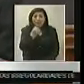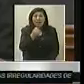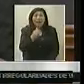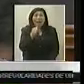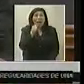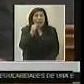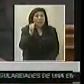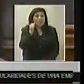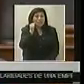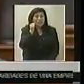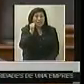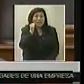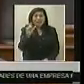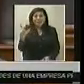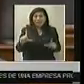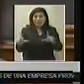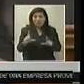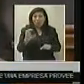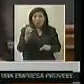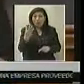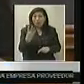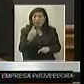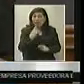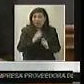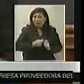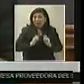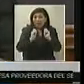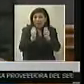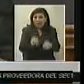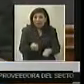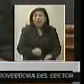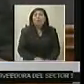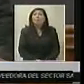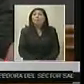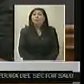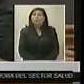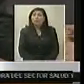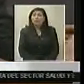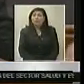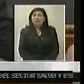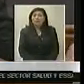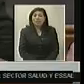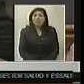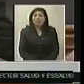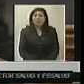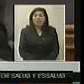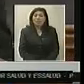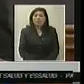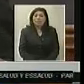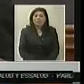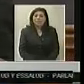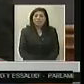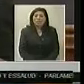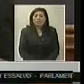Cuarto Poder ha sido contundente, presidente. Le han entregado, presidente, ya entregué mis dos, le pido